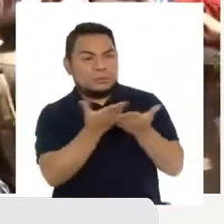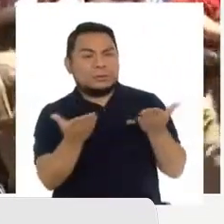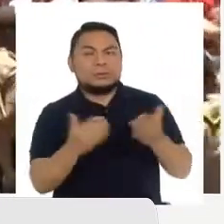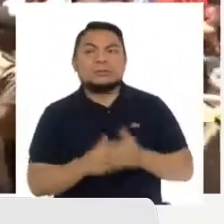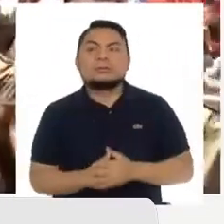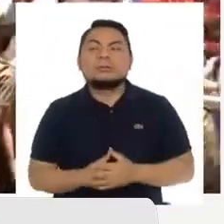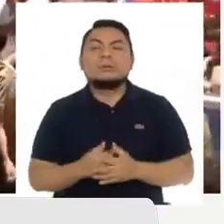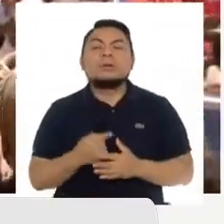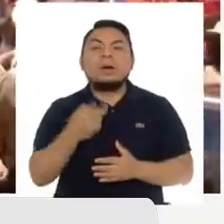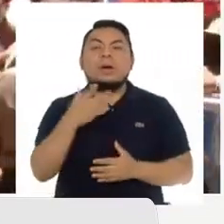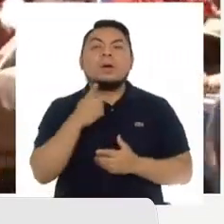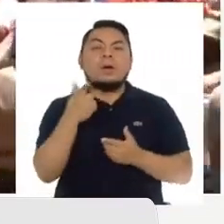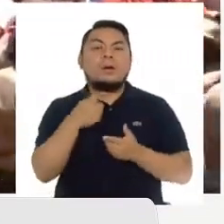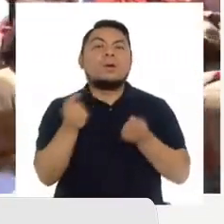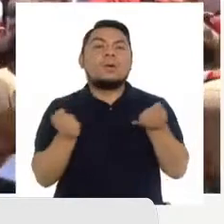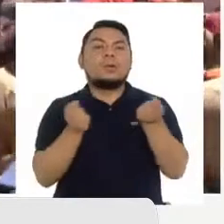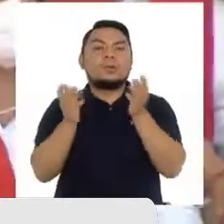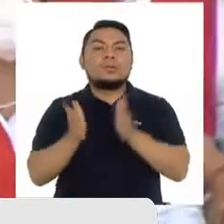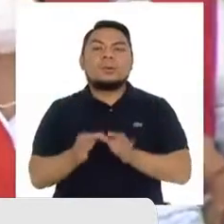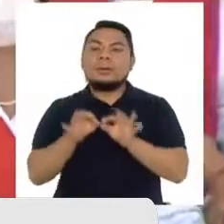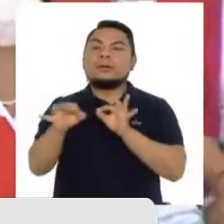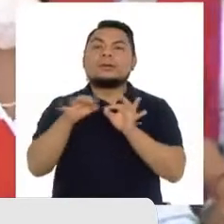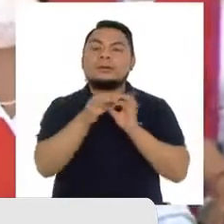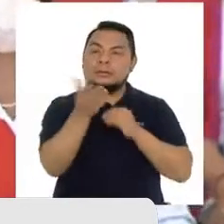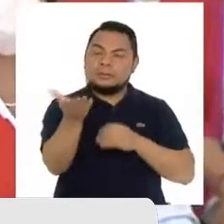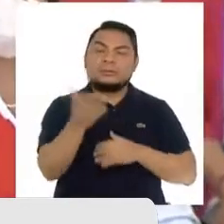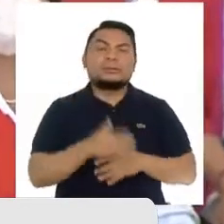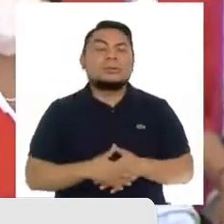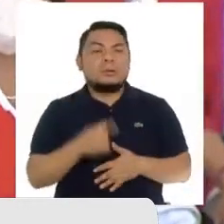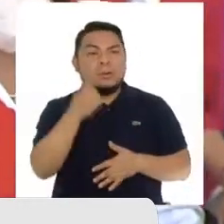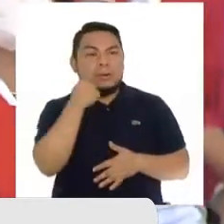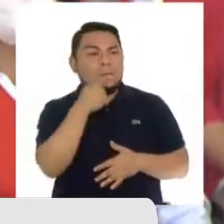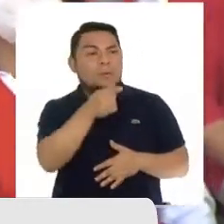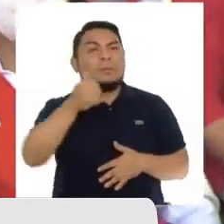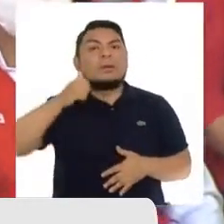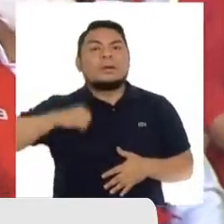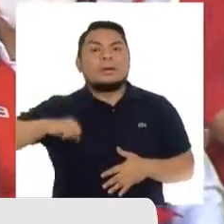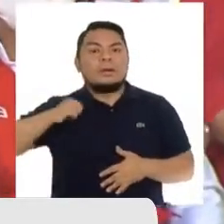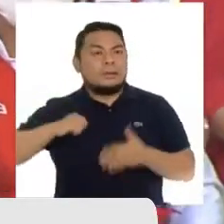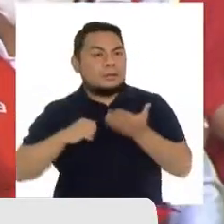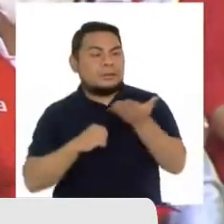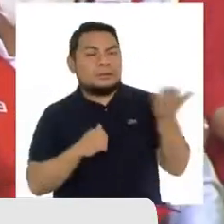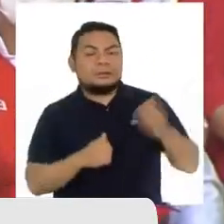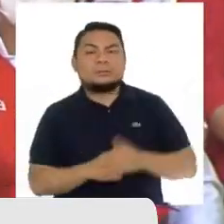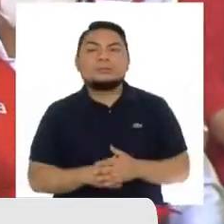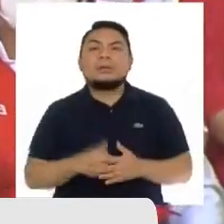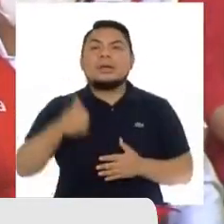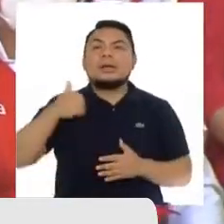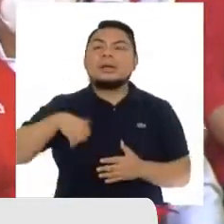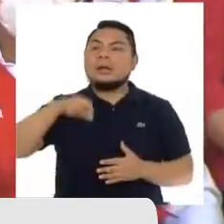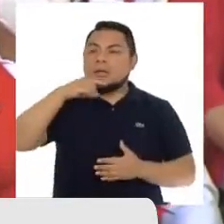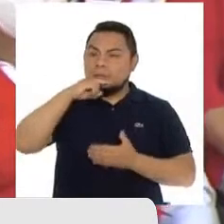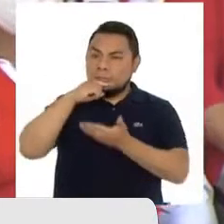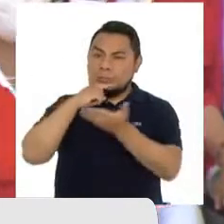señores gobernadores regionales señores alcaldes alcaldesas